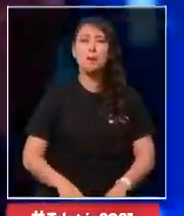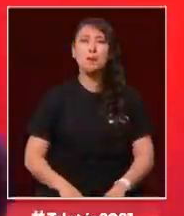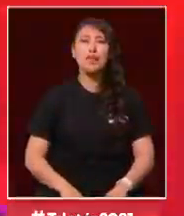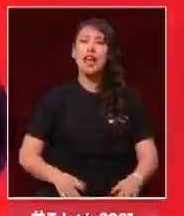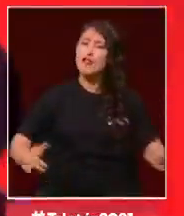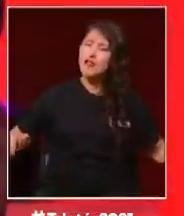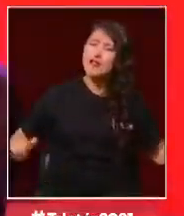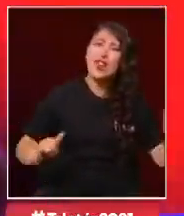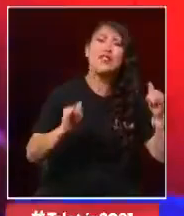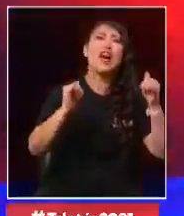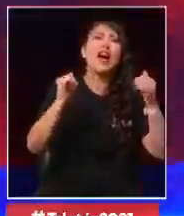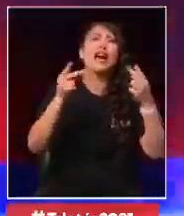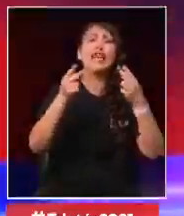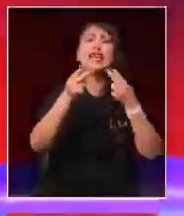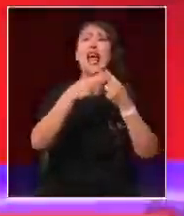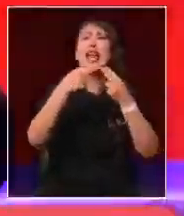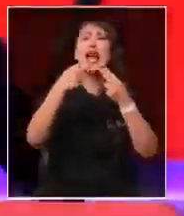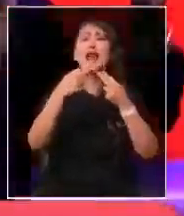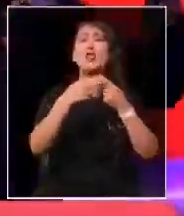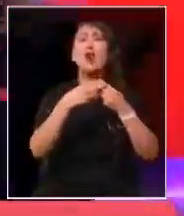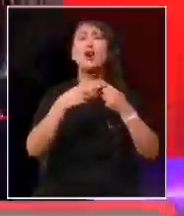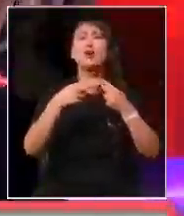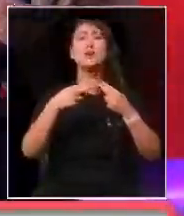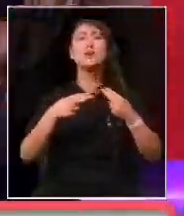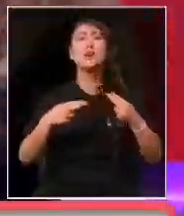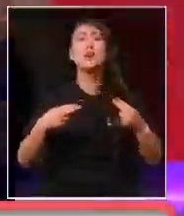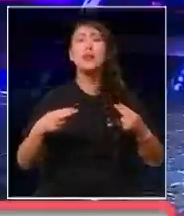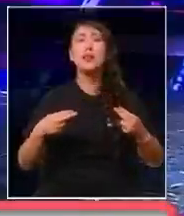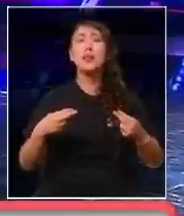¡Viva Condorito!